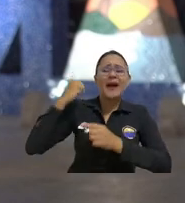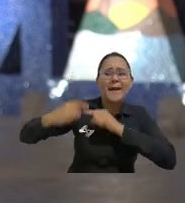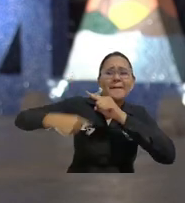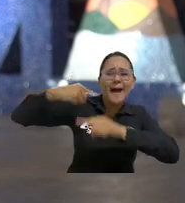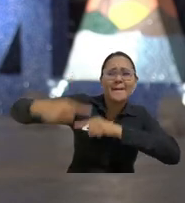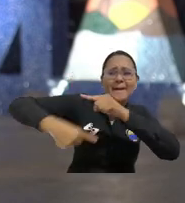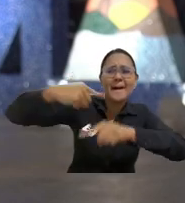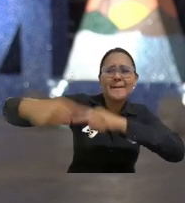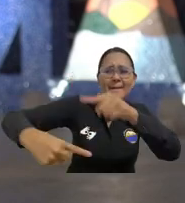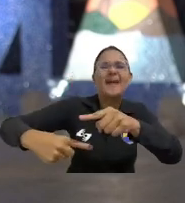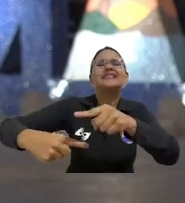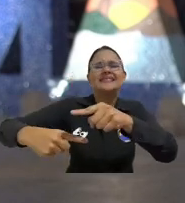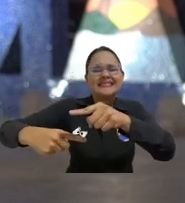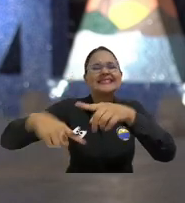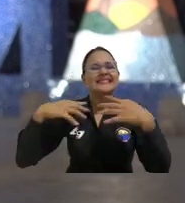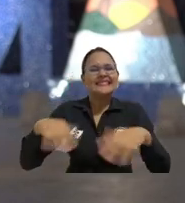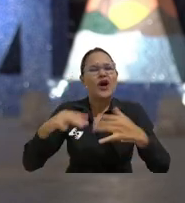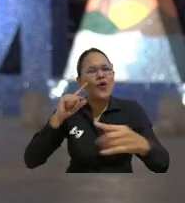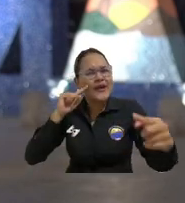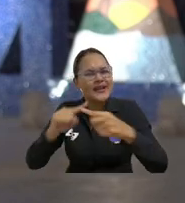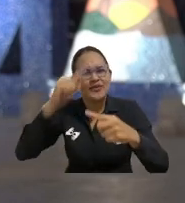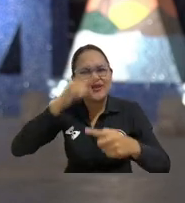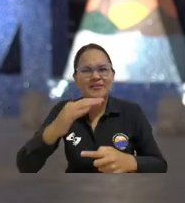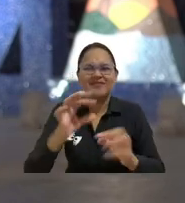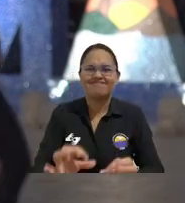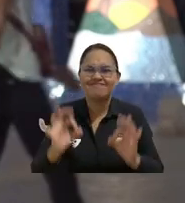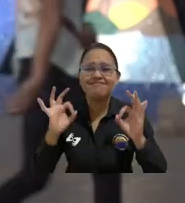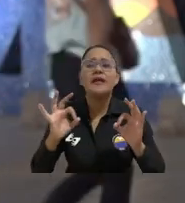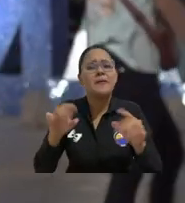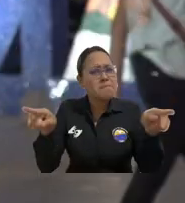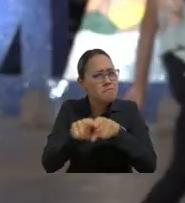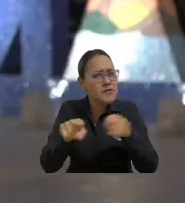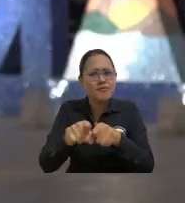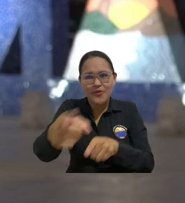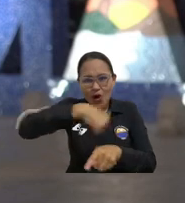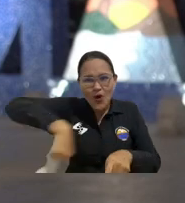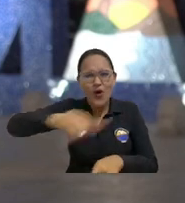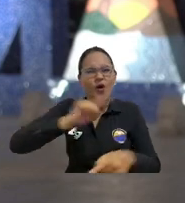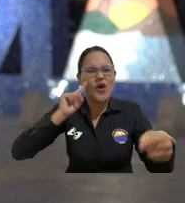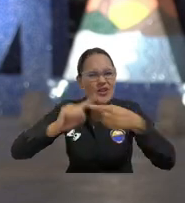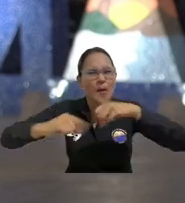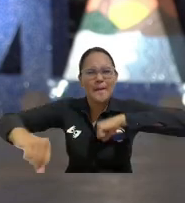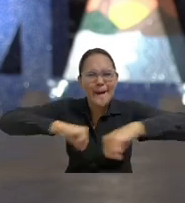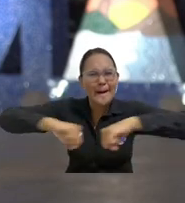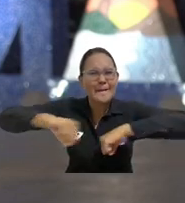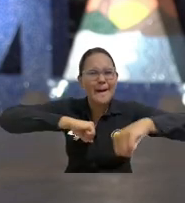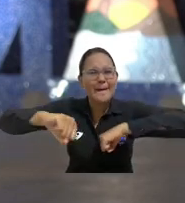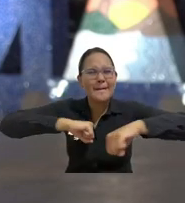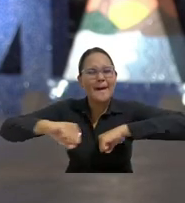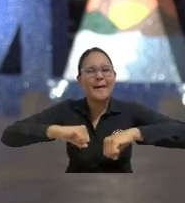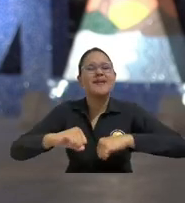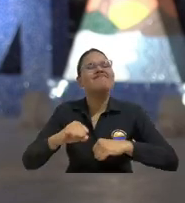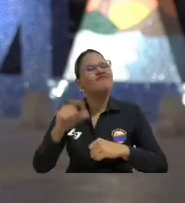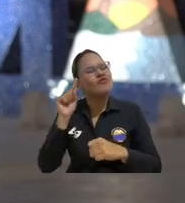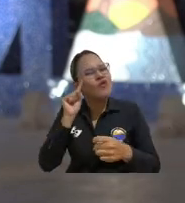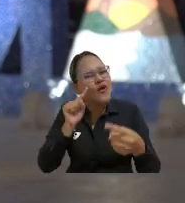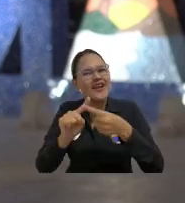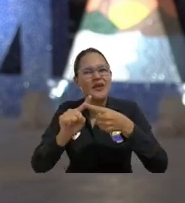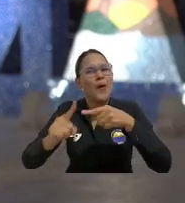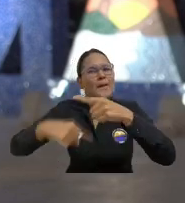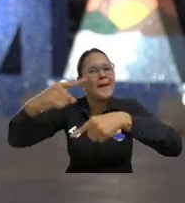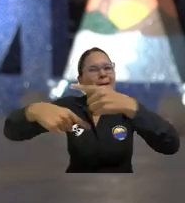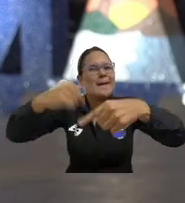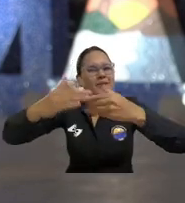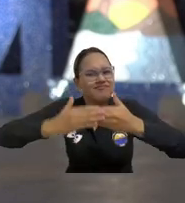de majestuosidad. Honremos su memoria contribuyendo a dejar un legado, convirtiéndonos, como diría Danilo, en el ancestro que